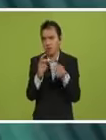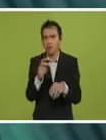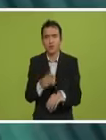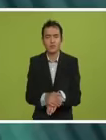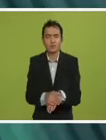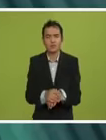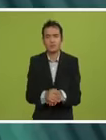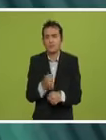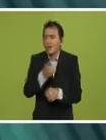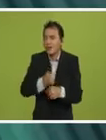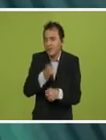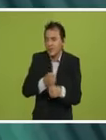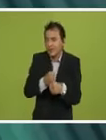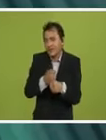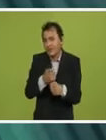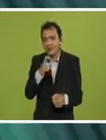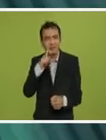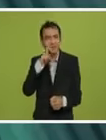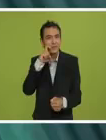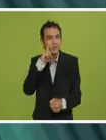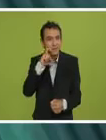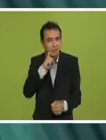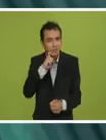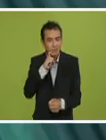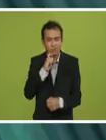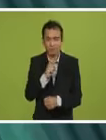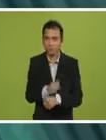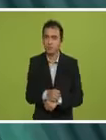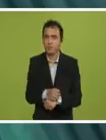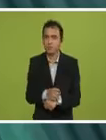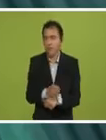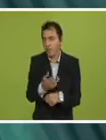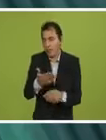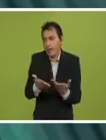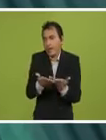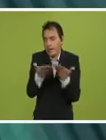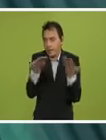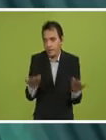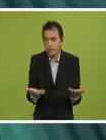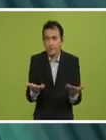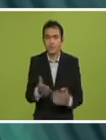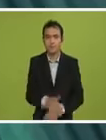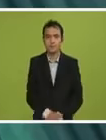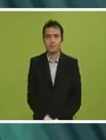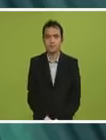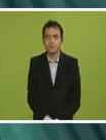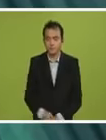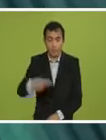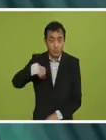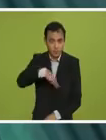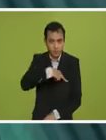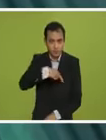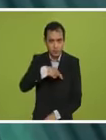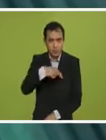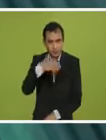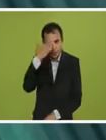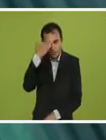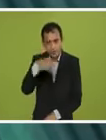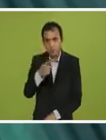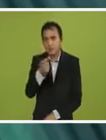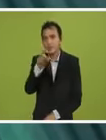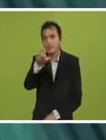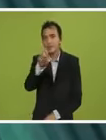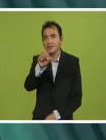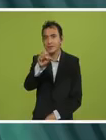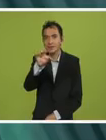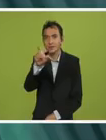sexual totalmente pues de estos tiempos. Sí. Nosotras partimos de que el sexting forma